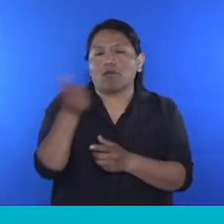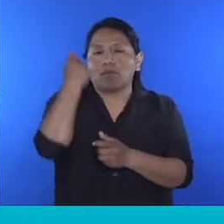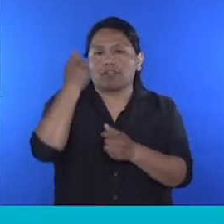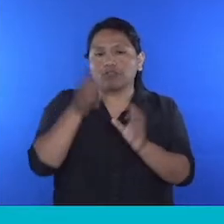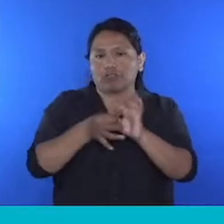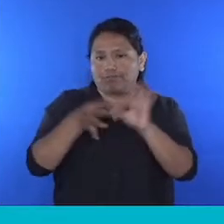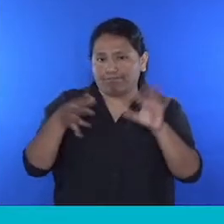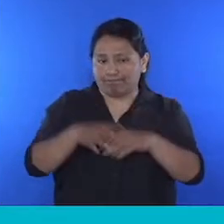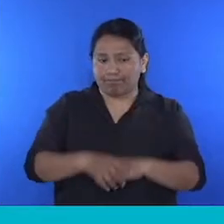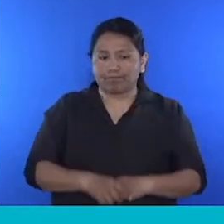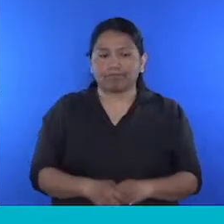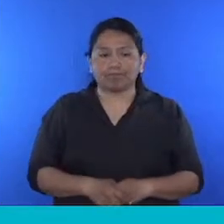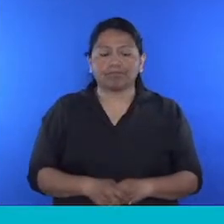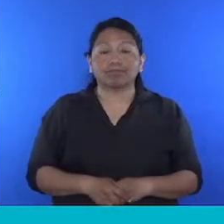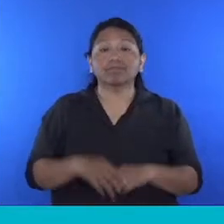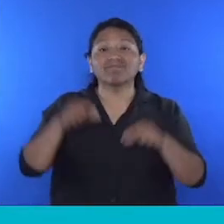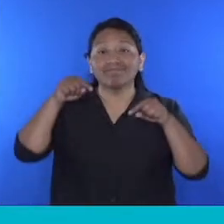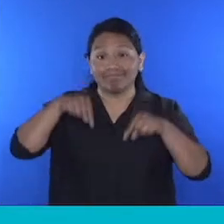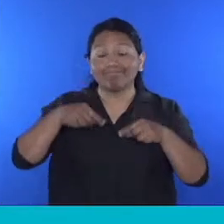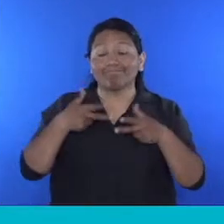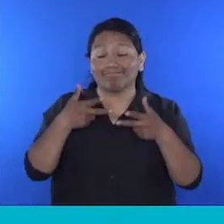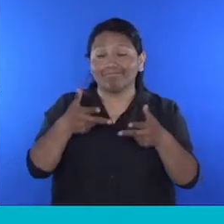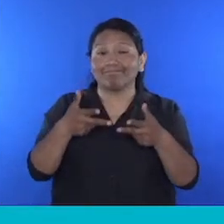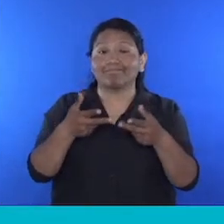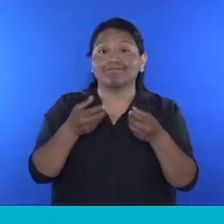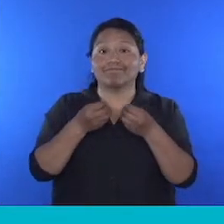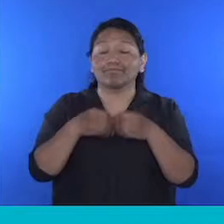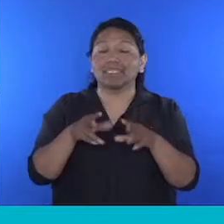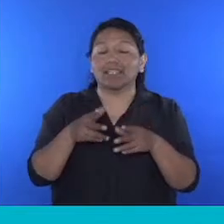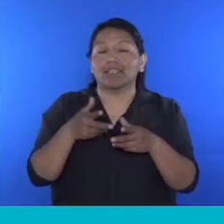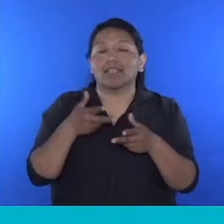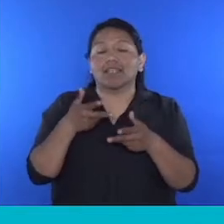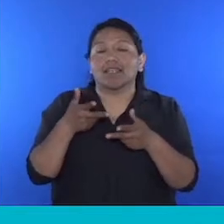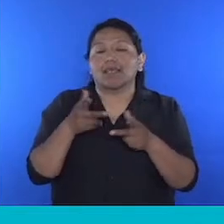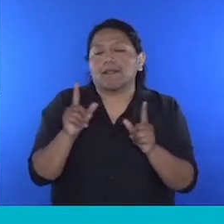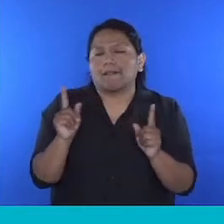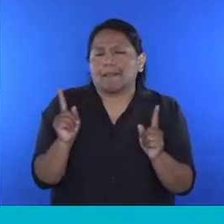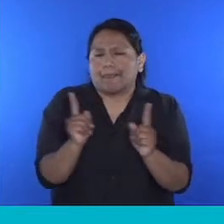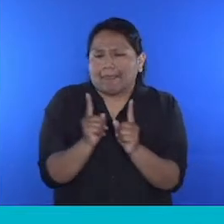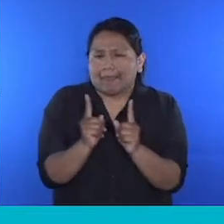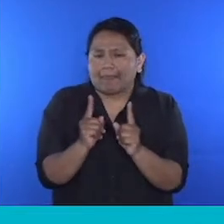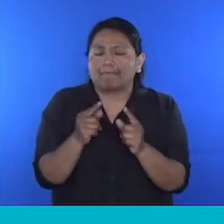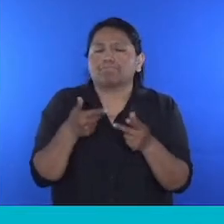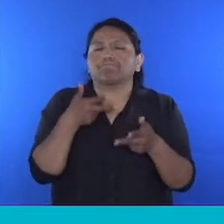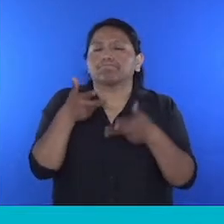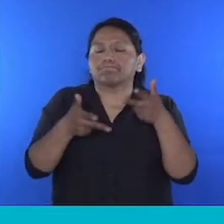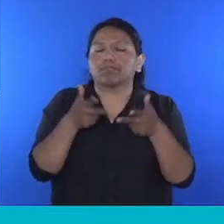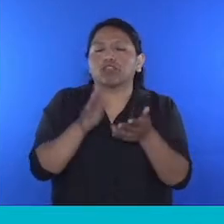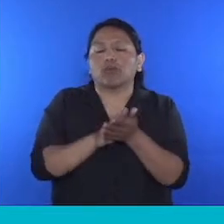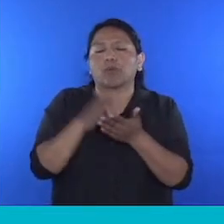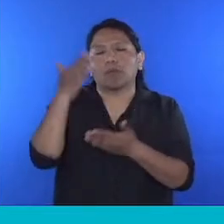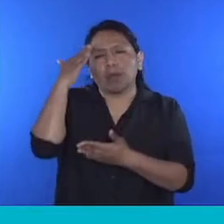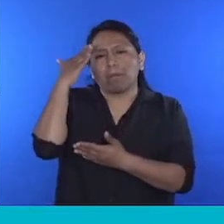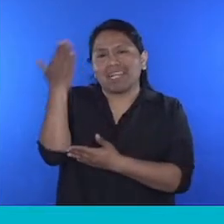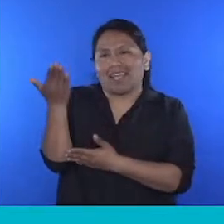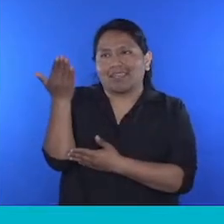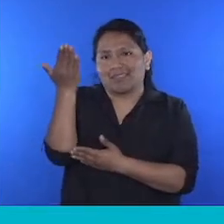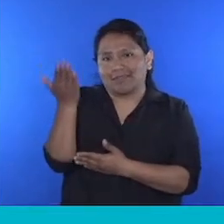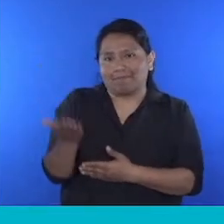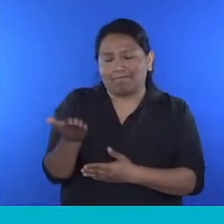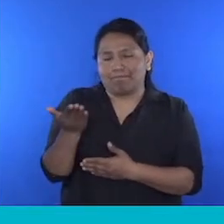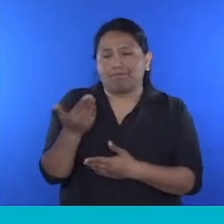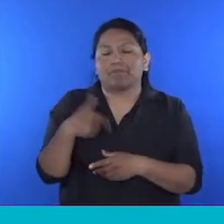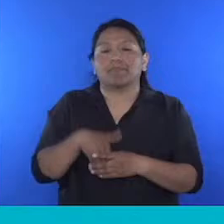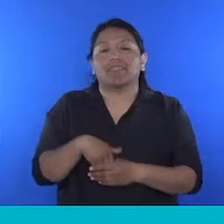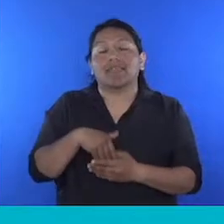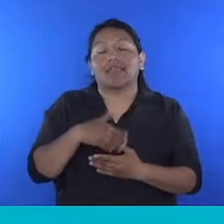democracia. Y en este sentido quiero empezar en una apretada síntesis que voy a hacer con un homenaje en el